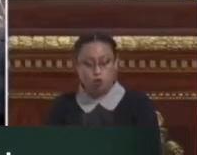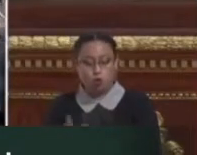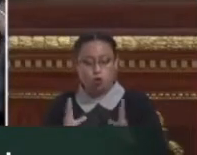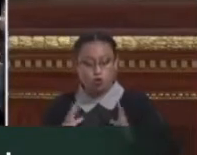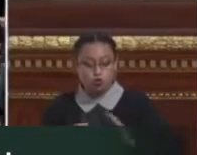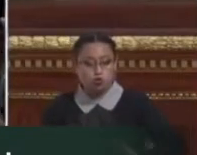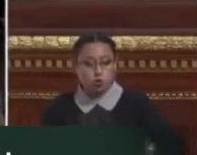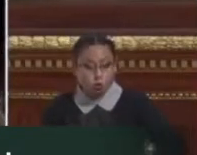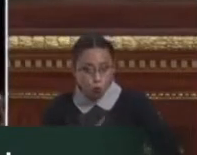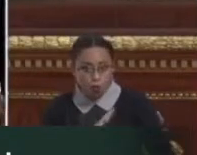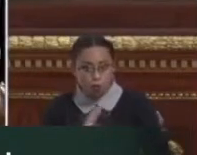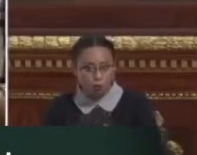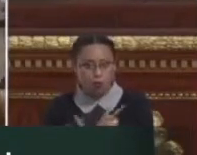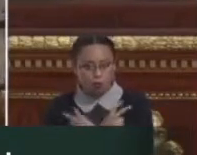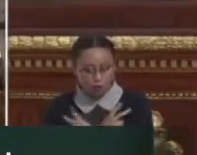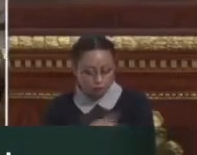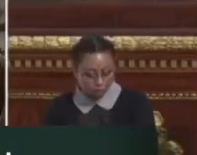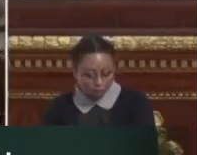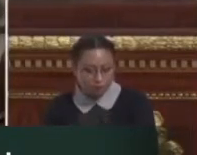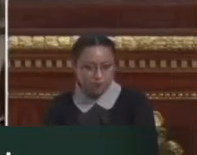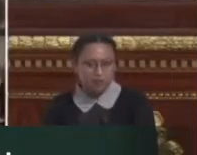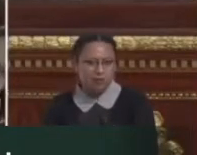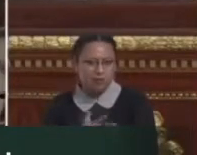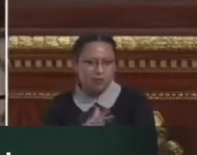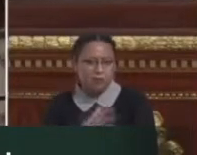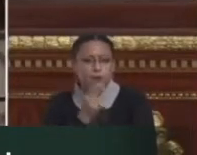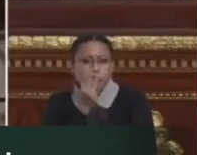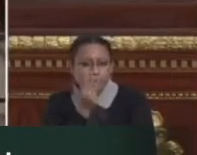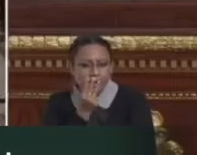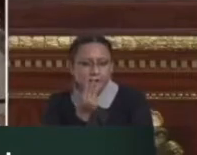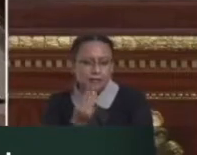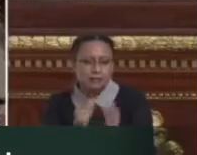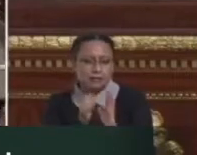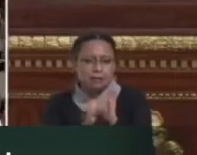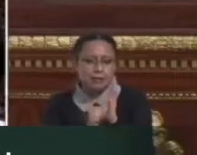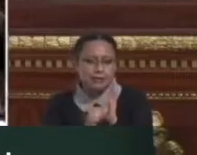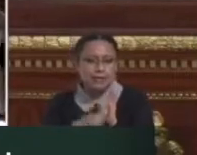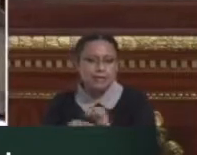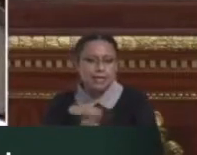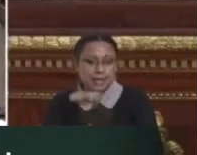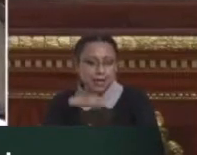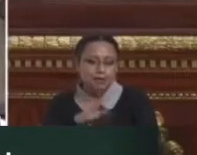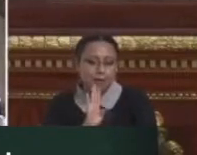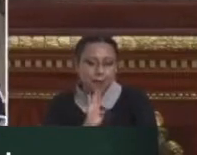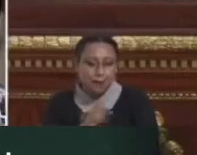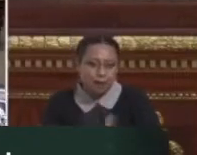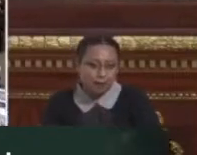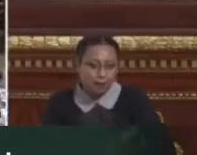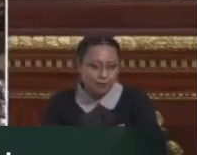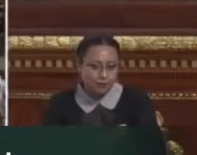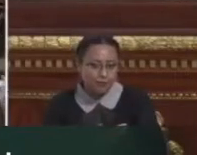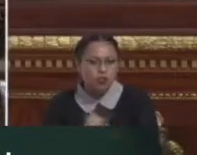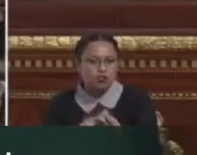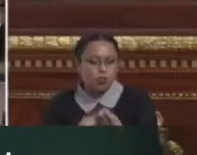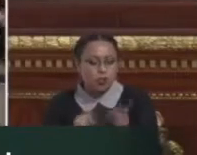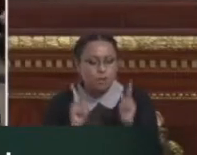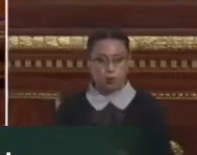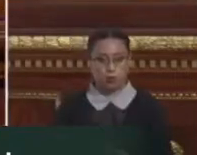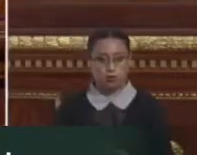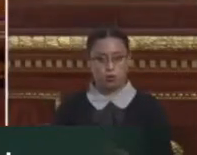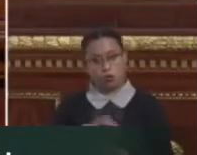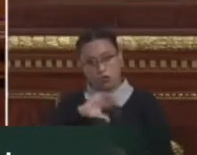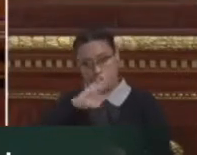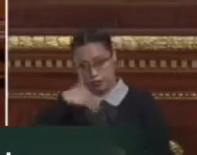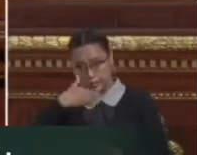un cadáver, restos o fetos humanos sin la orden de la autoridad competente o sin los requisitos que exijan los códigos civil y sanitario